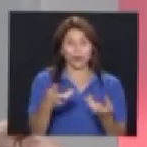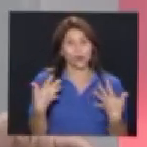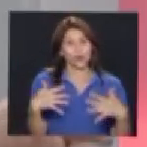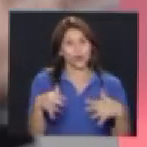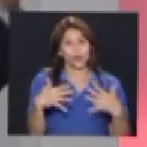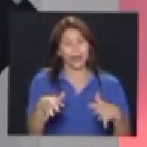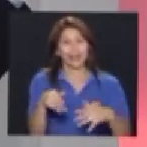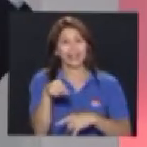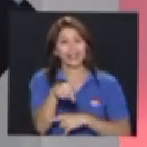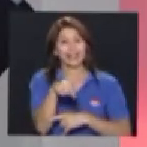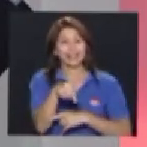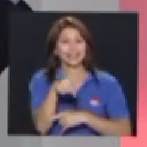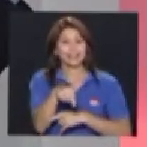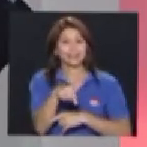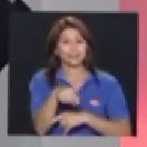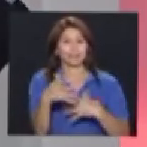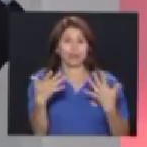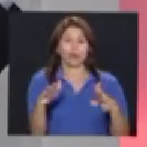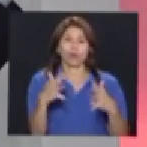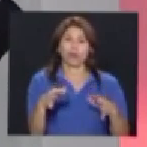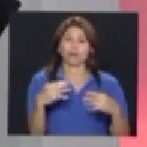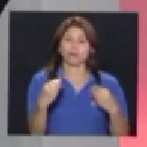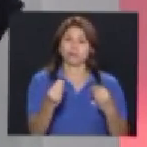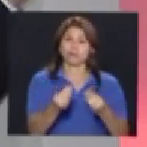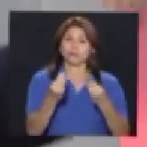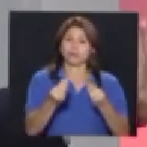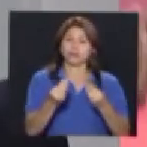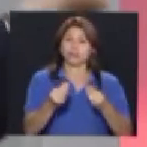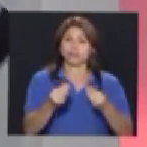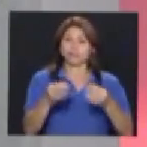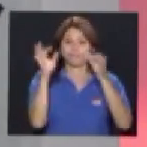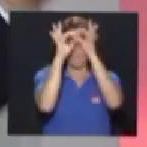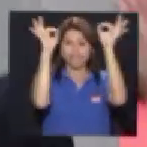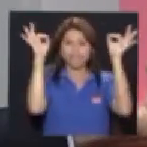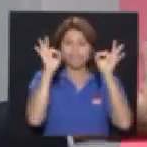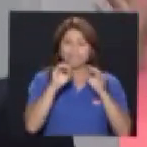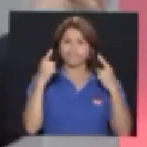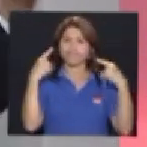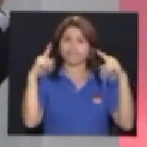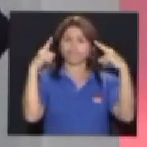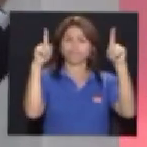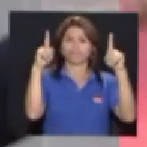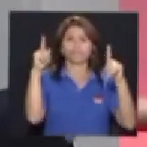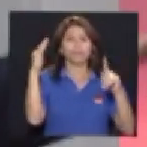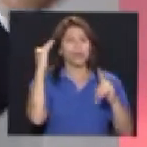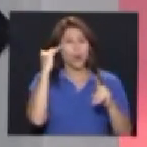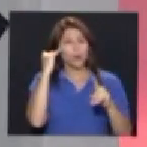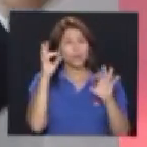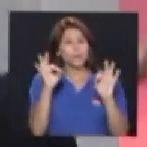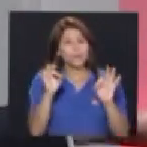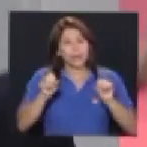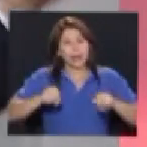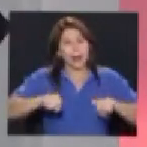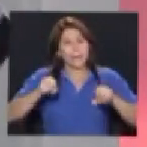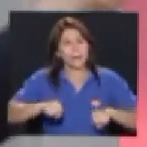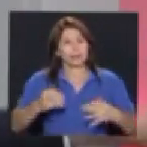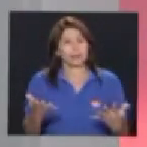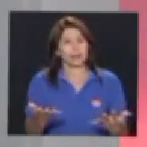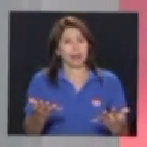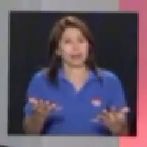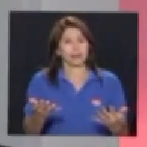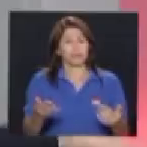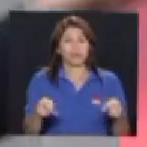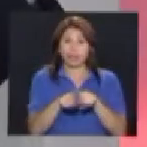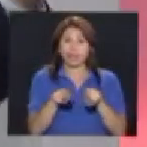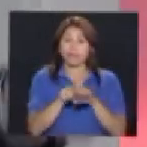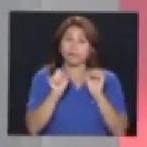de este tamaño, de esta legitimidad, de este conocimiento, de esta capacidad hasta de darlo en